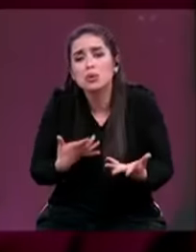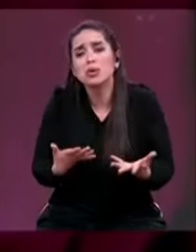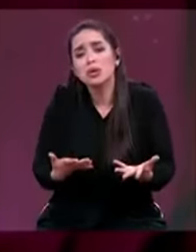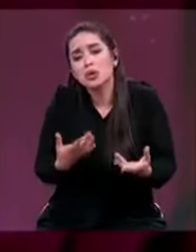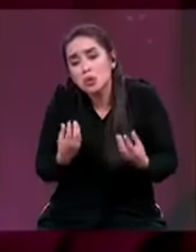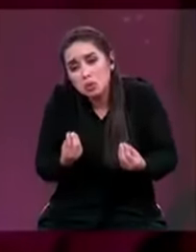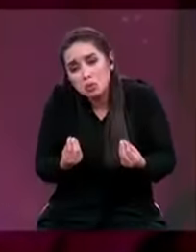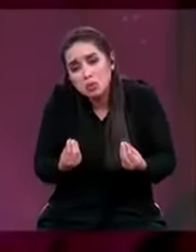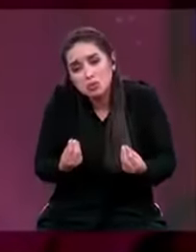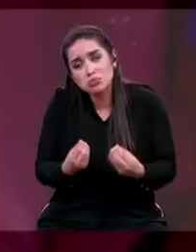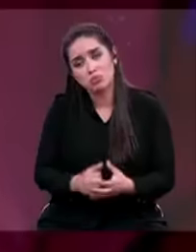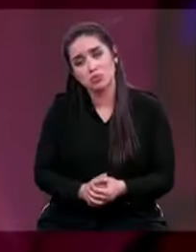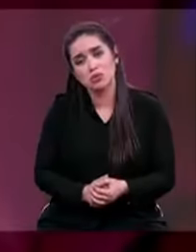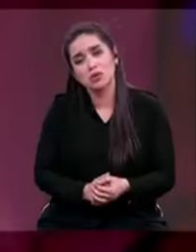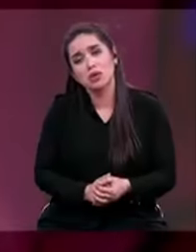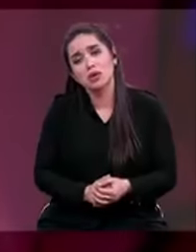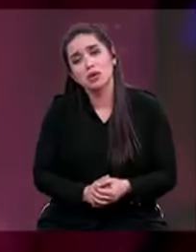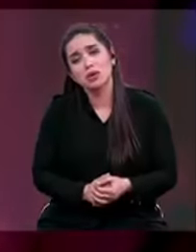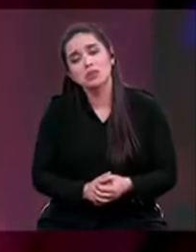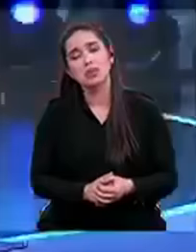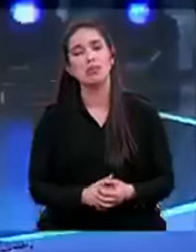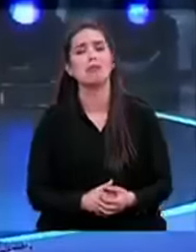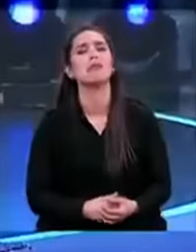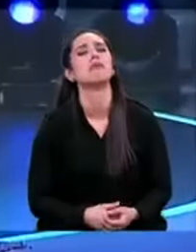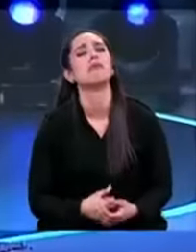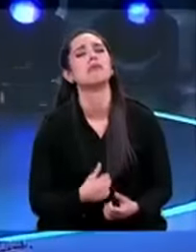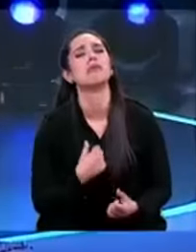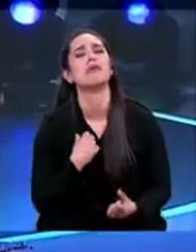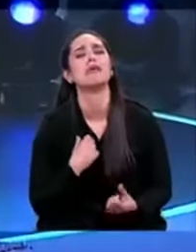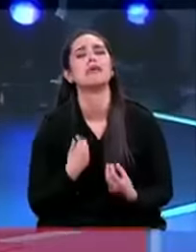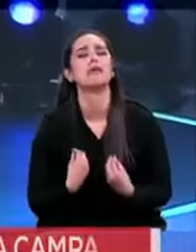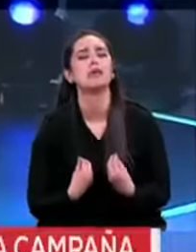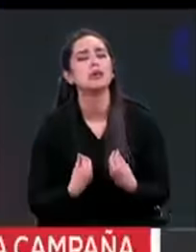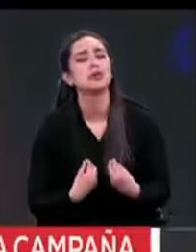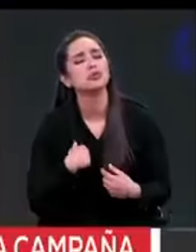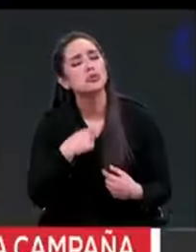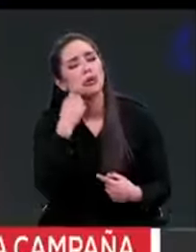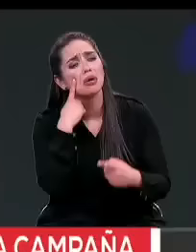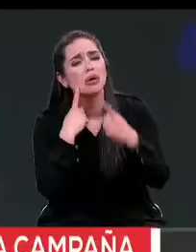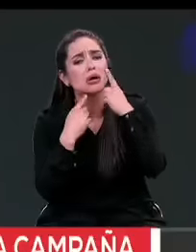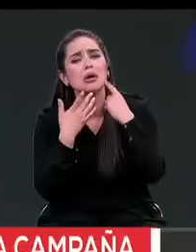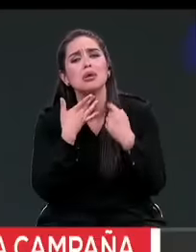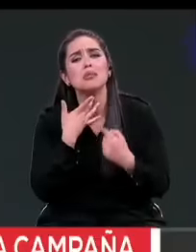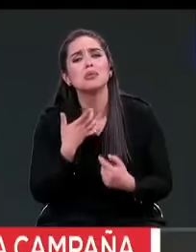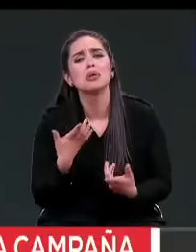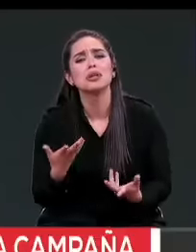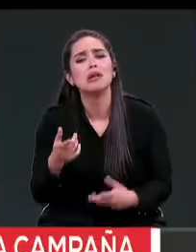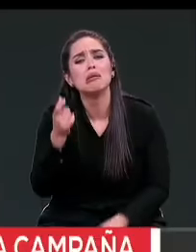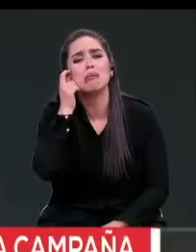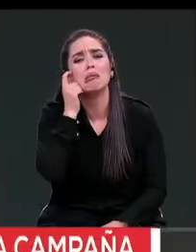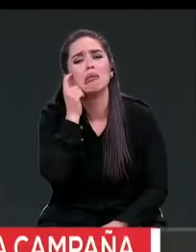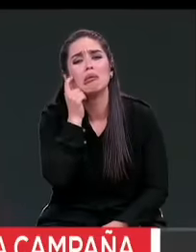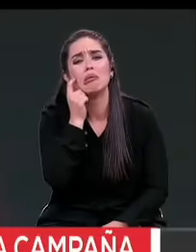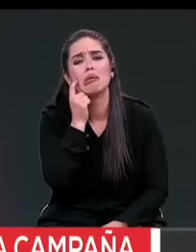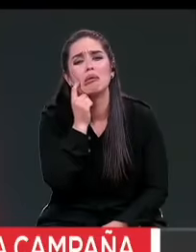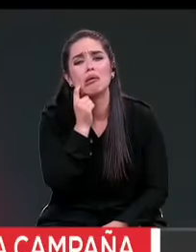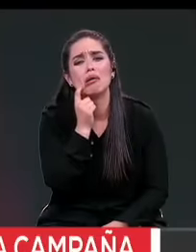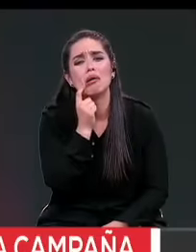¿Qué pasó, mi vida? Es que... ¿Qué? Estoy llorando por don Mario,